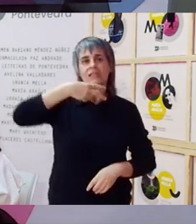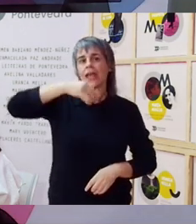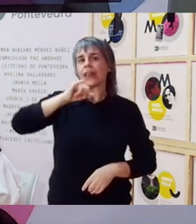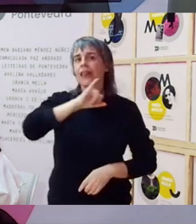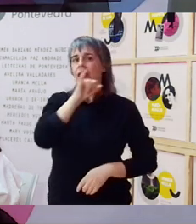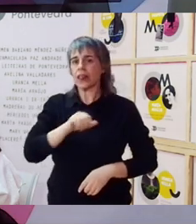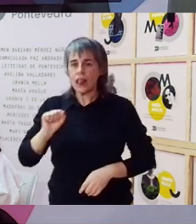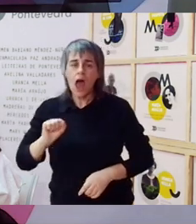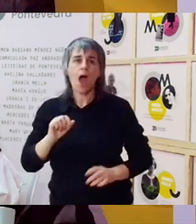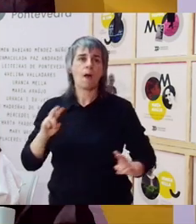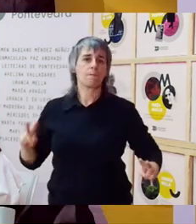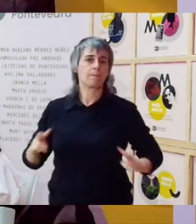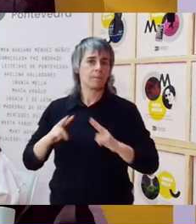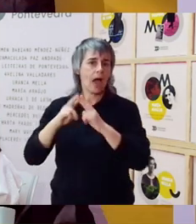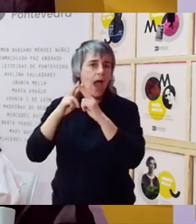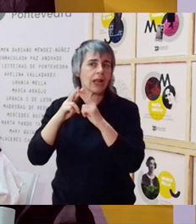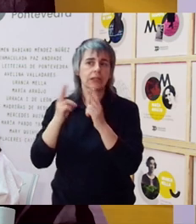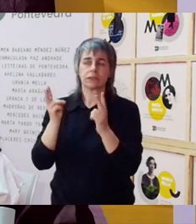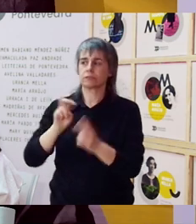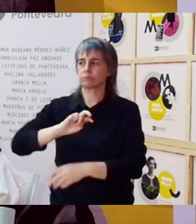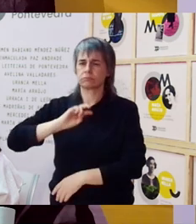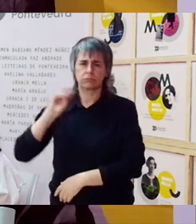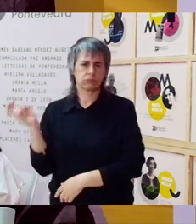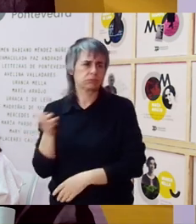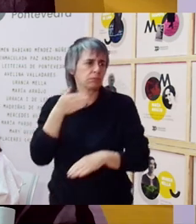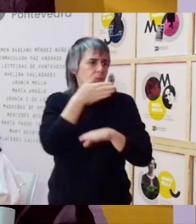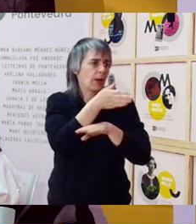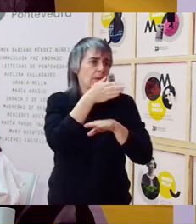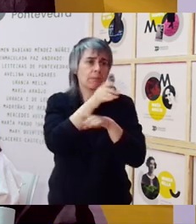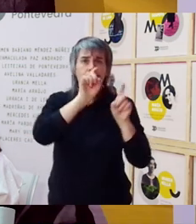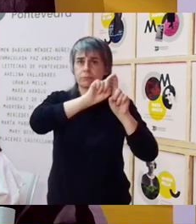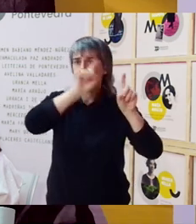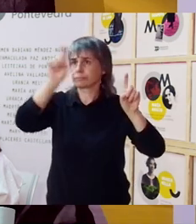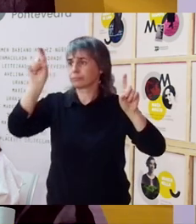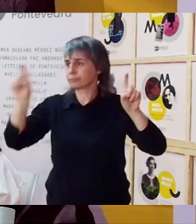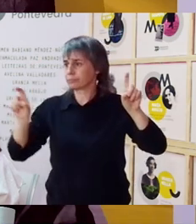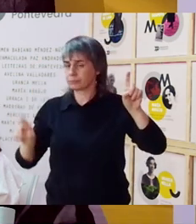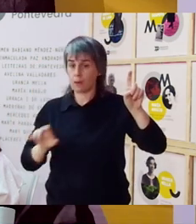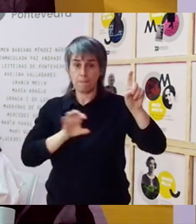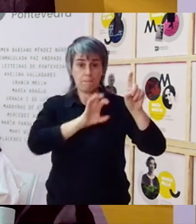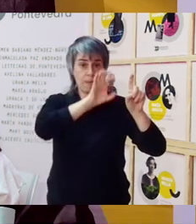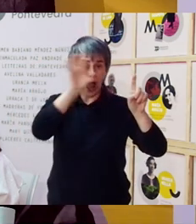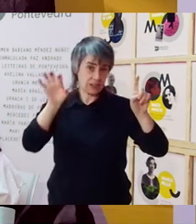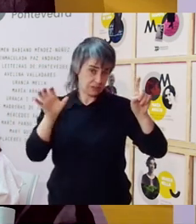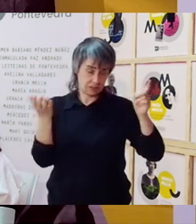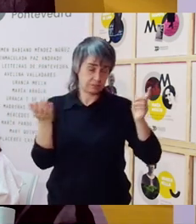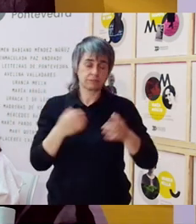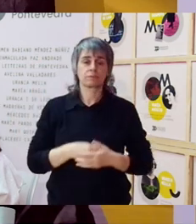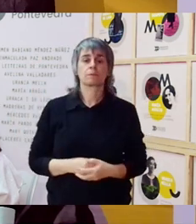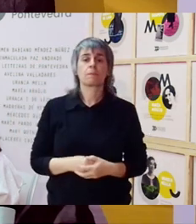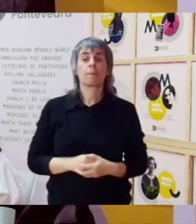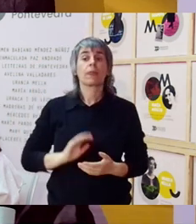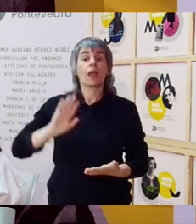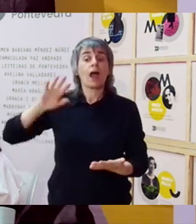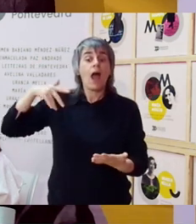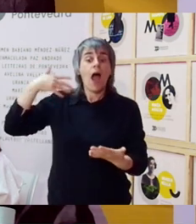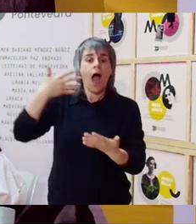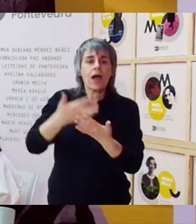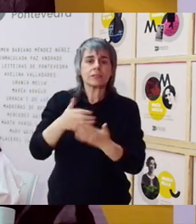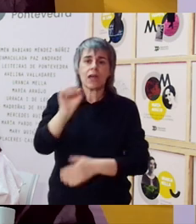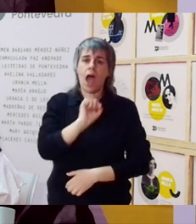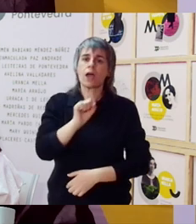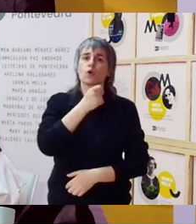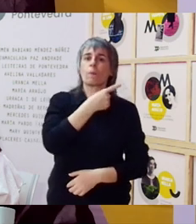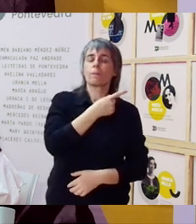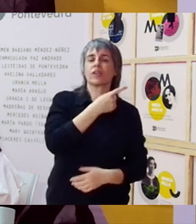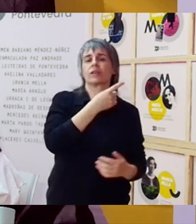París, estuvo así rotando un pouco por distintos países franceses hasta o 45,